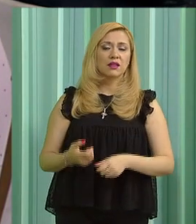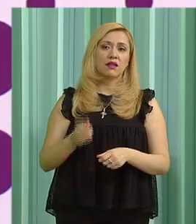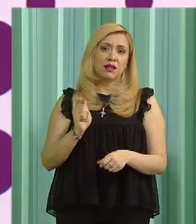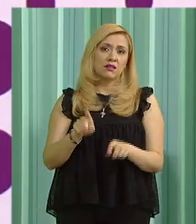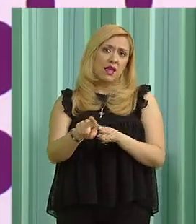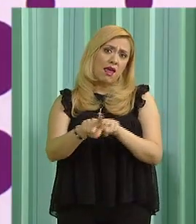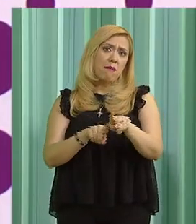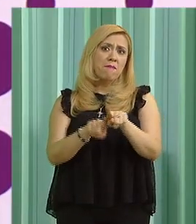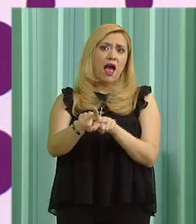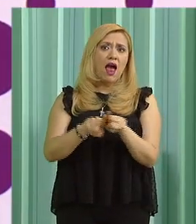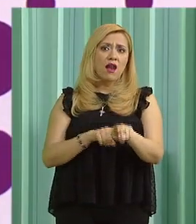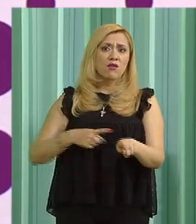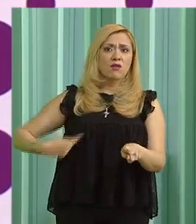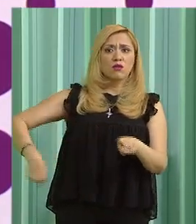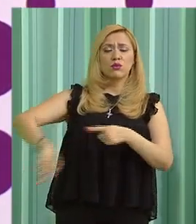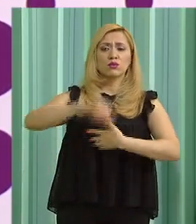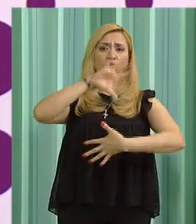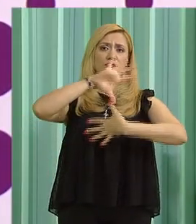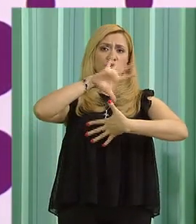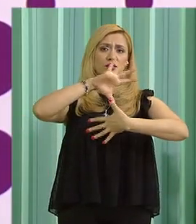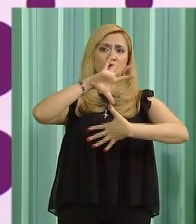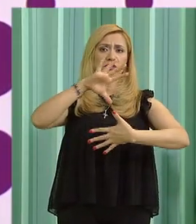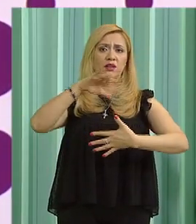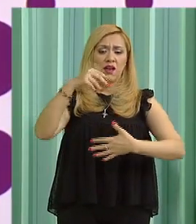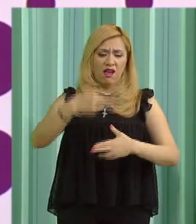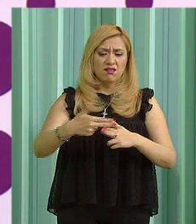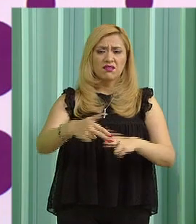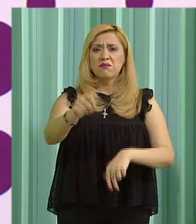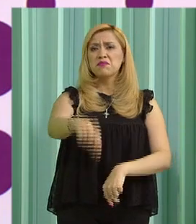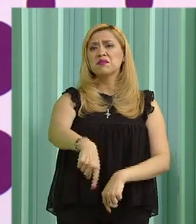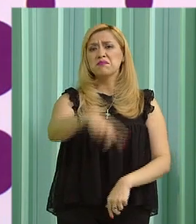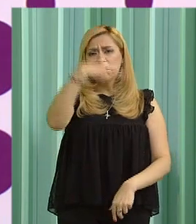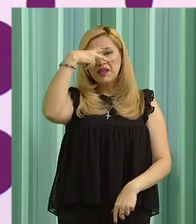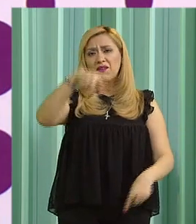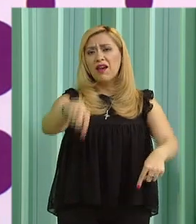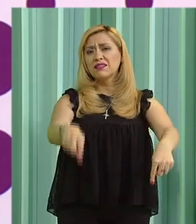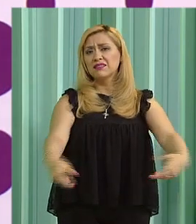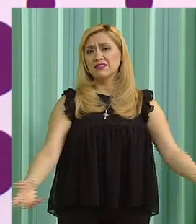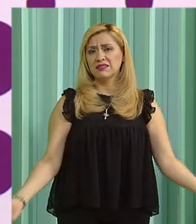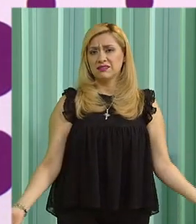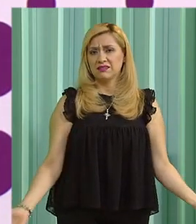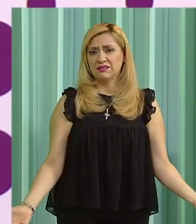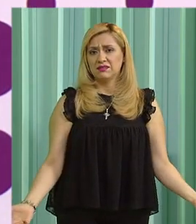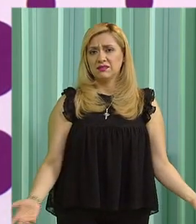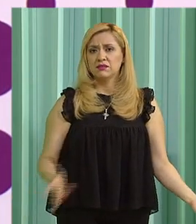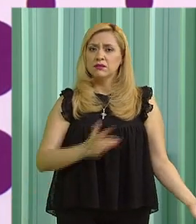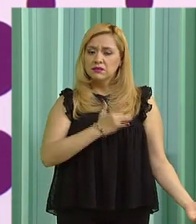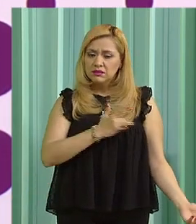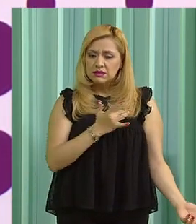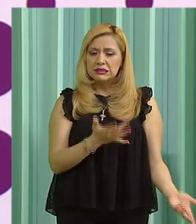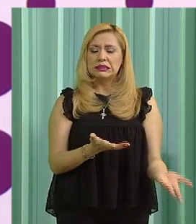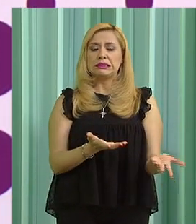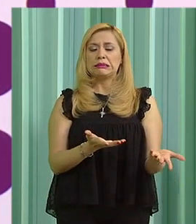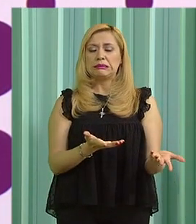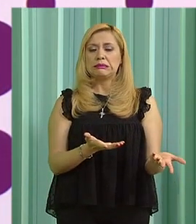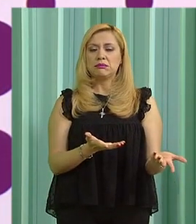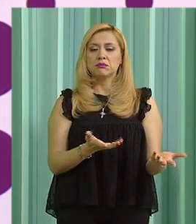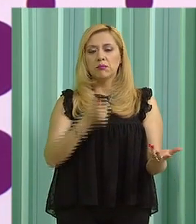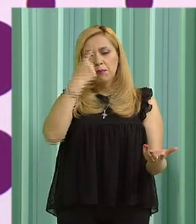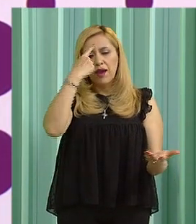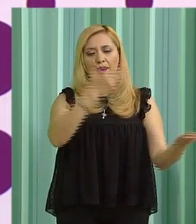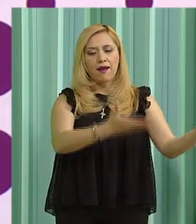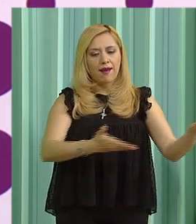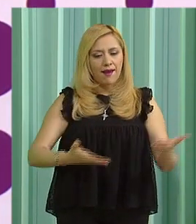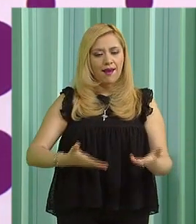en Centroamérica, en Sudamérica, aquí mismo en México, Sí. ¿no? Sensibilizarnos para poder recibirlos de una manera diferente, ¿no?